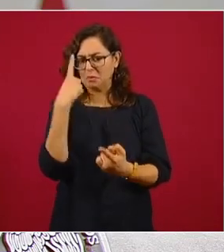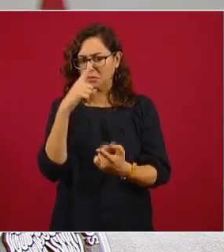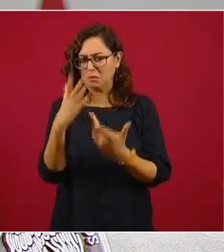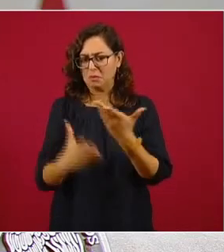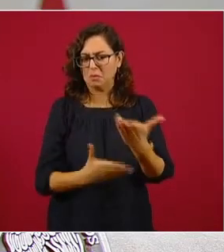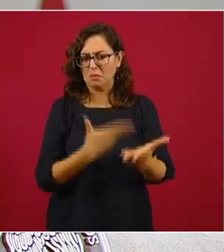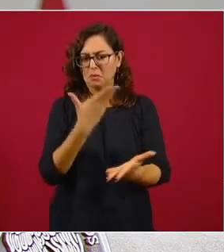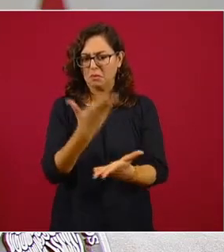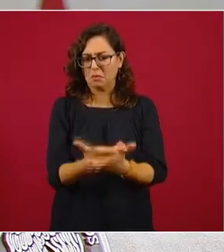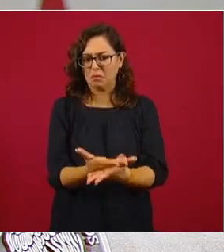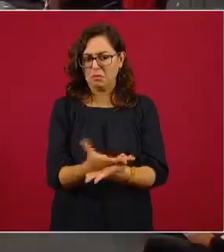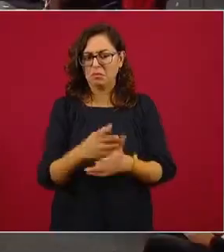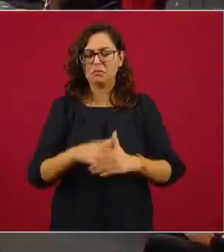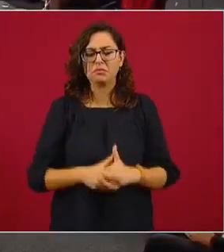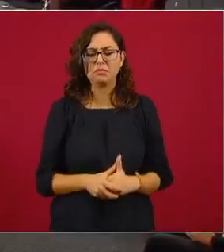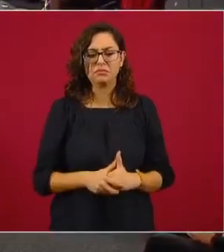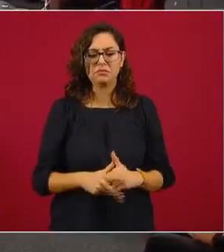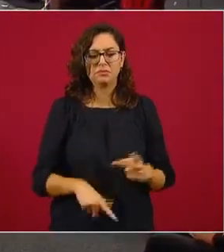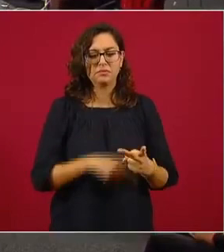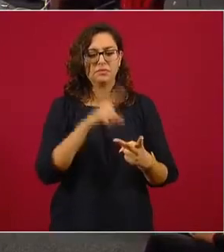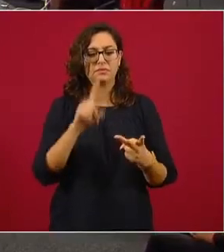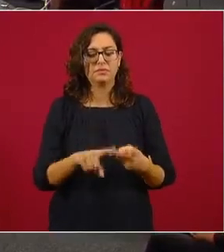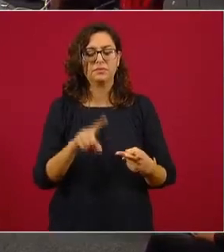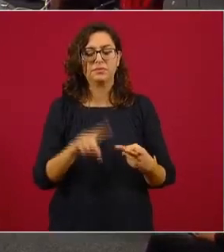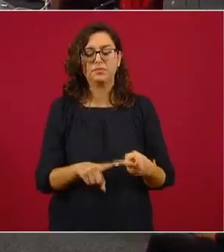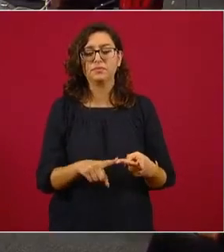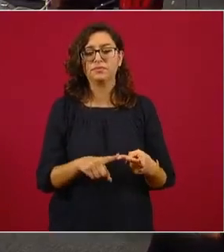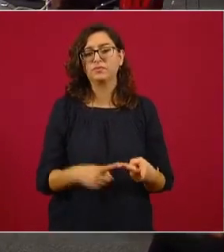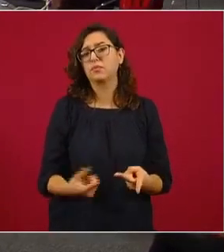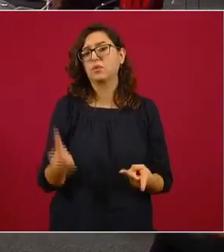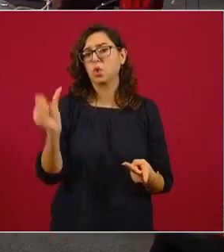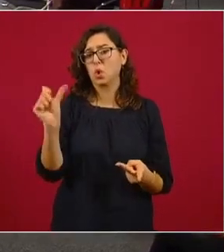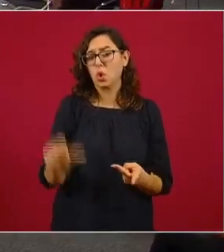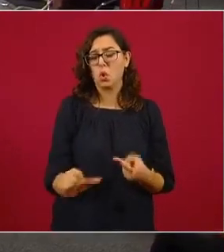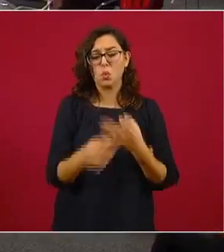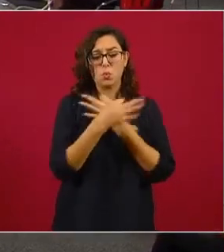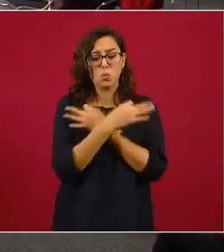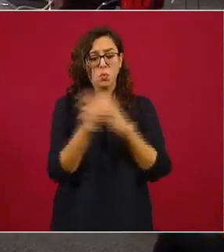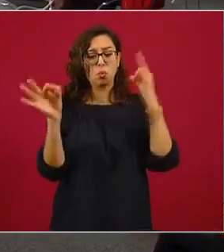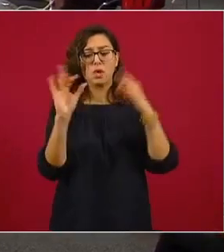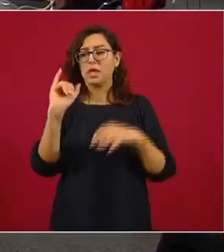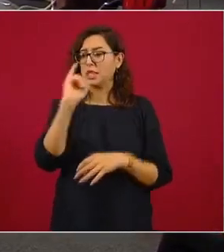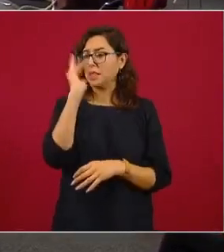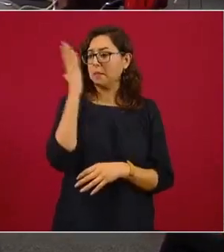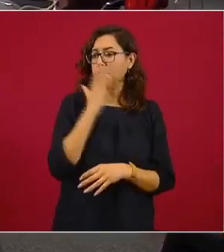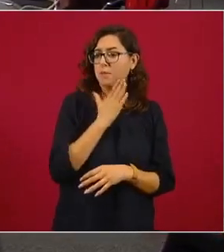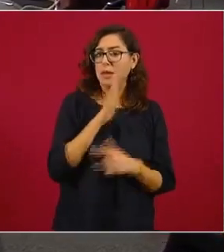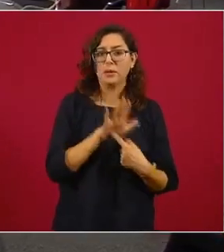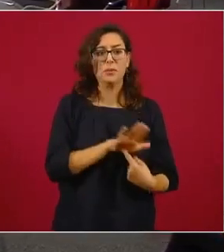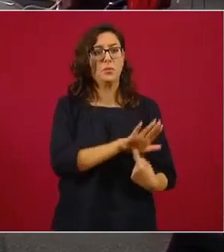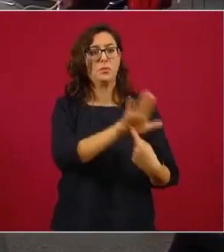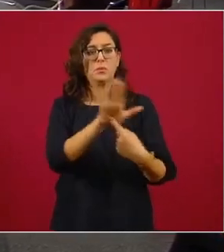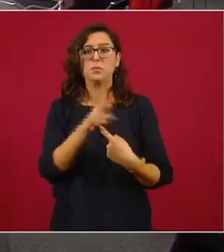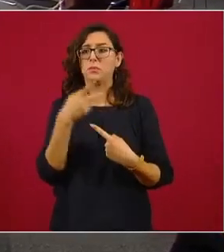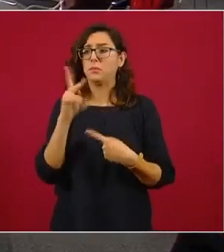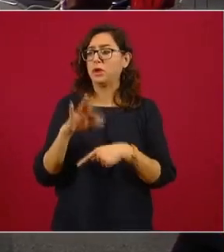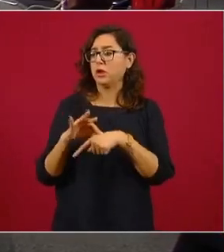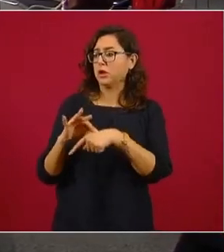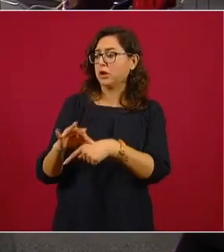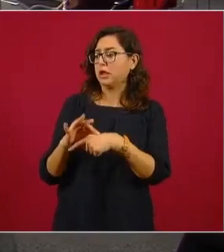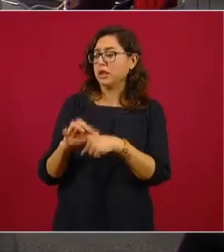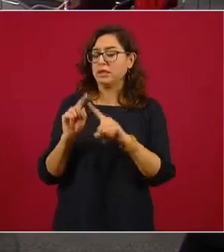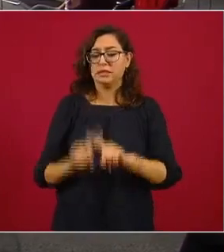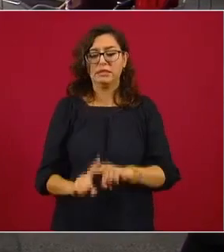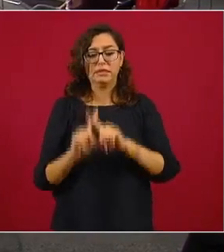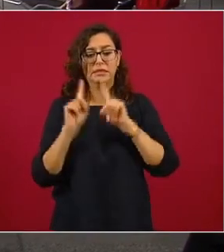Bien. Segunda propuesta, de vista. Presidente, el mensaje de hoy que enviará al mundo hablará de una imagen, pero es muy diferente seguramente a la realidad. Los grandes retos de